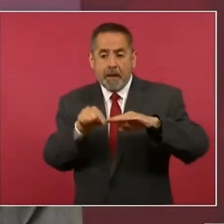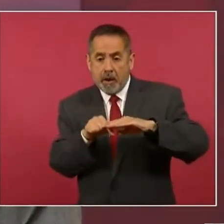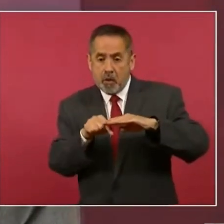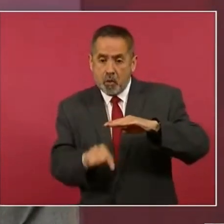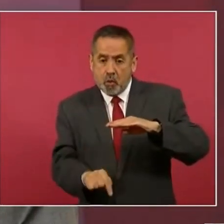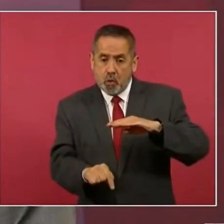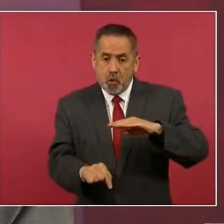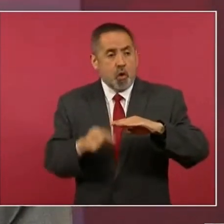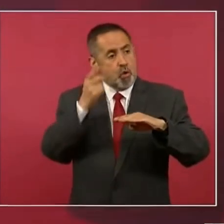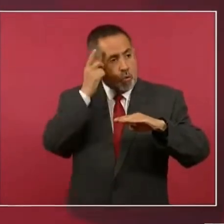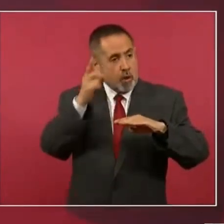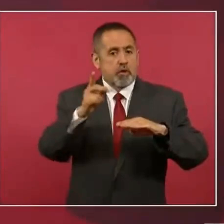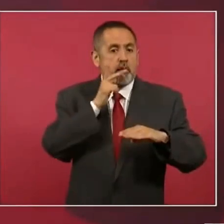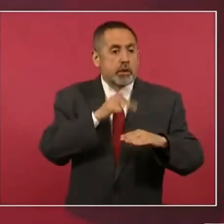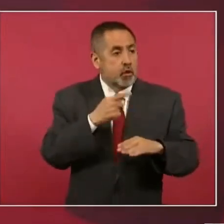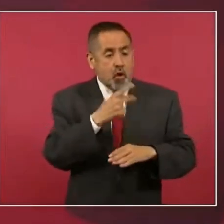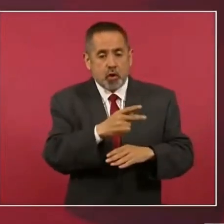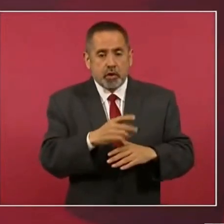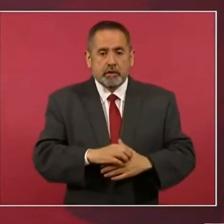petróleo.